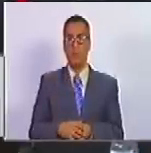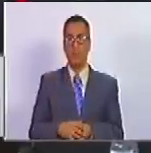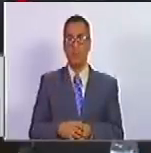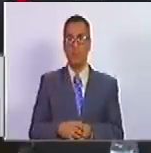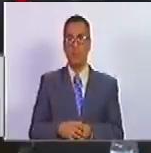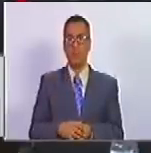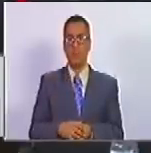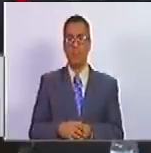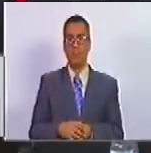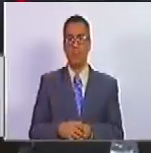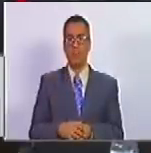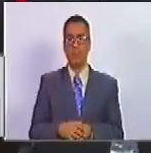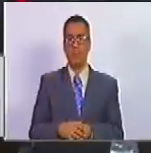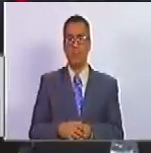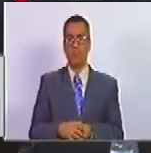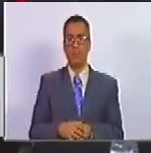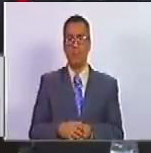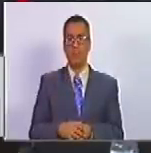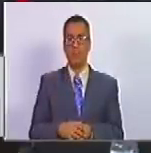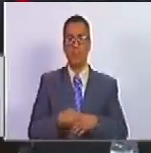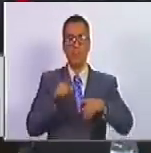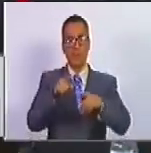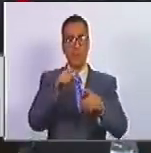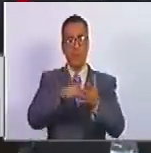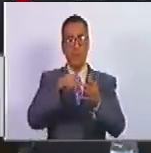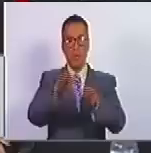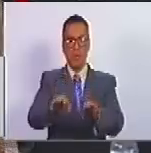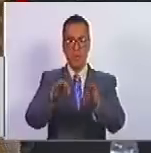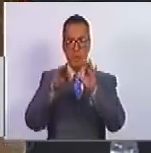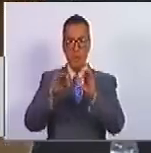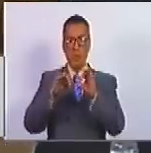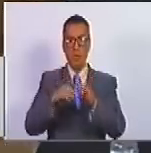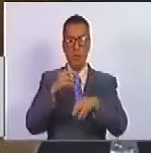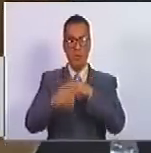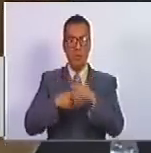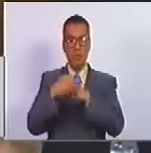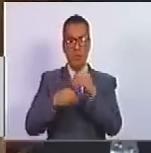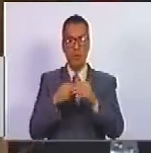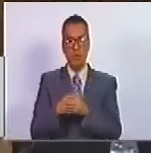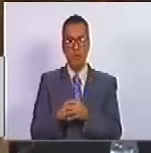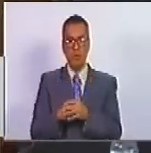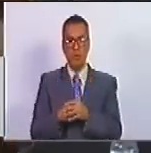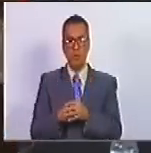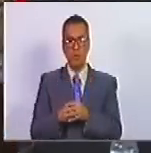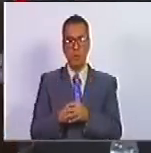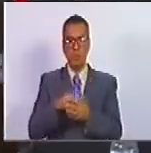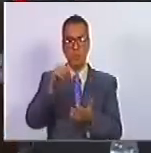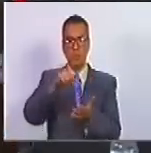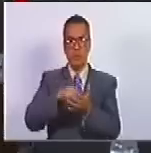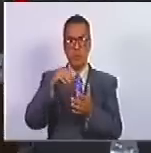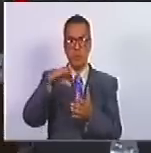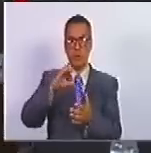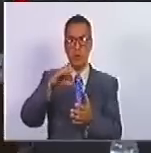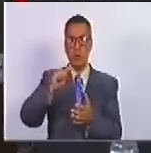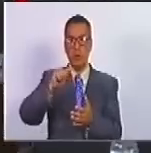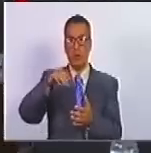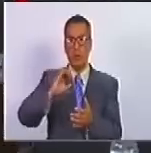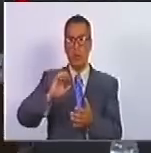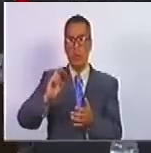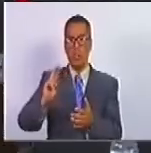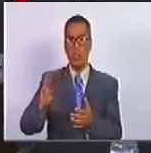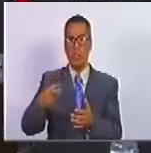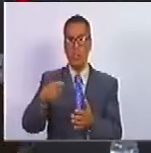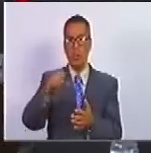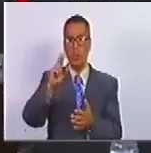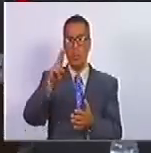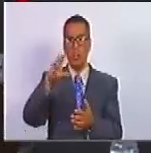que en sesión especial realizada en la ciudad de Achagua se instó pues a